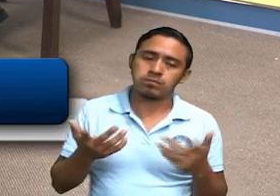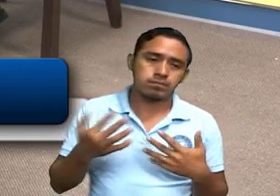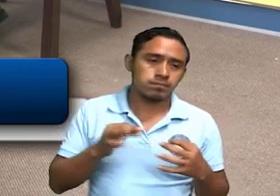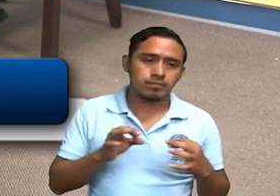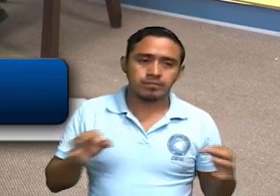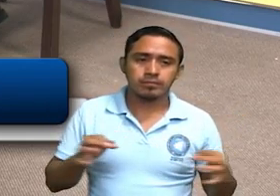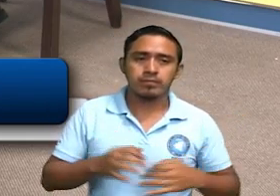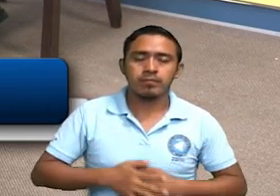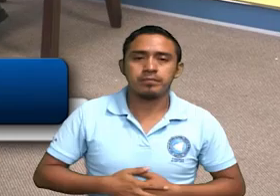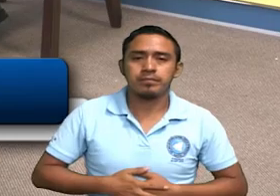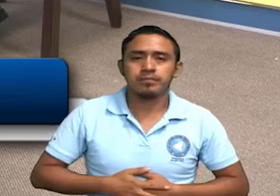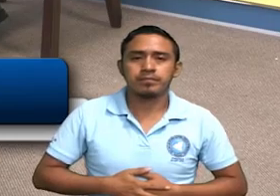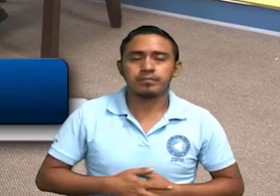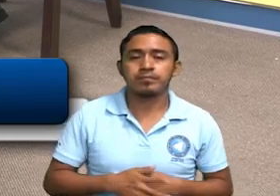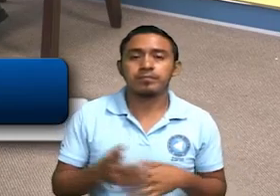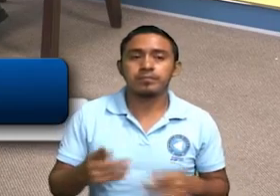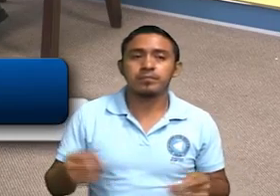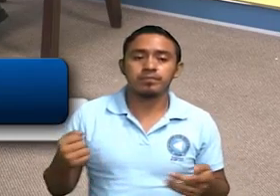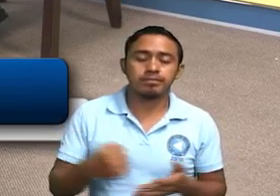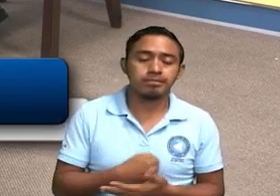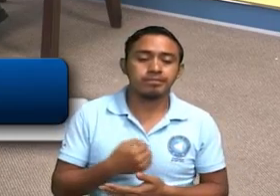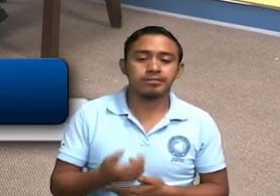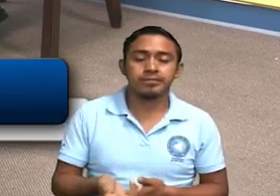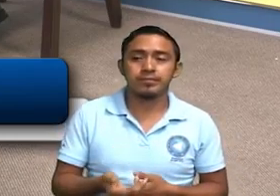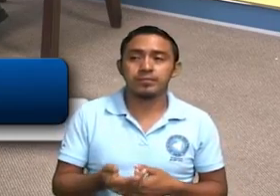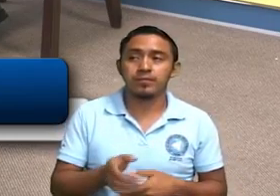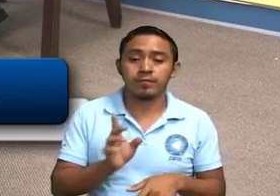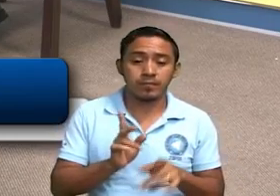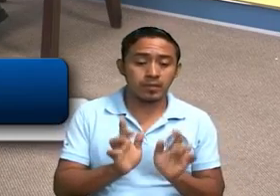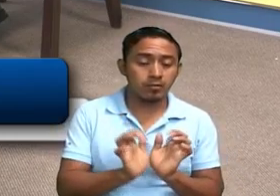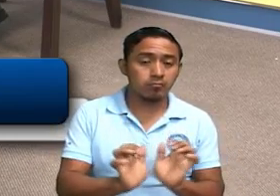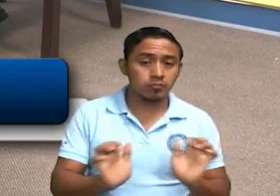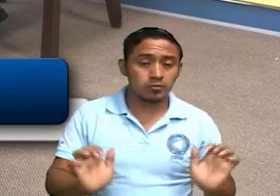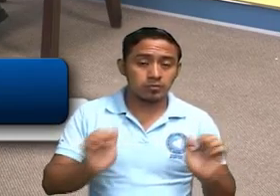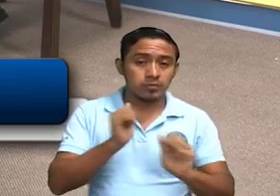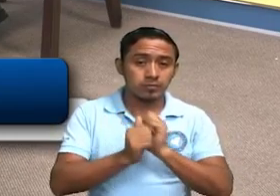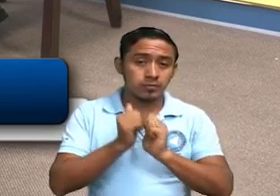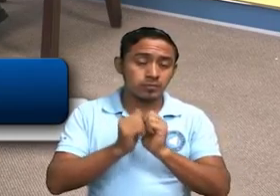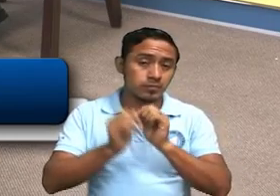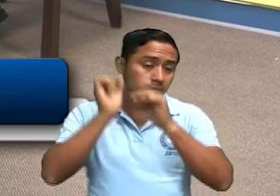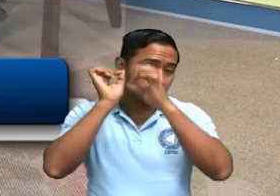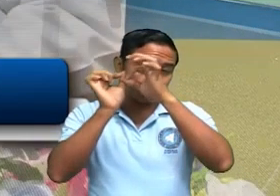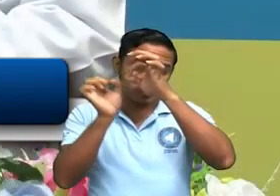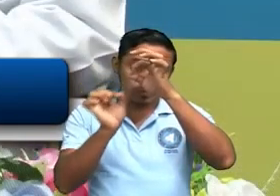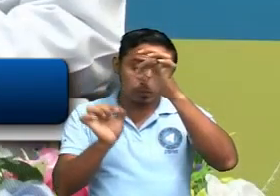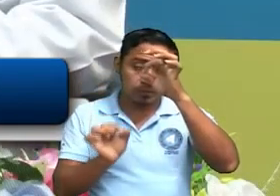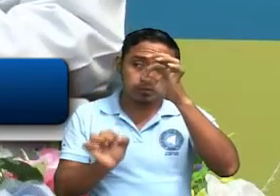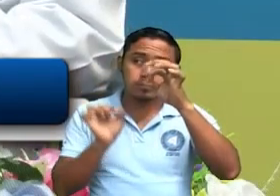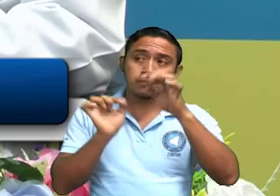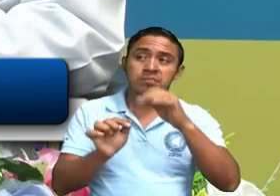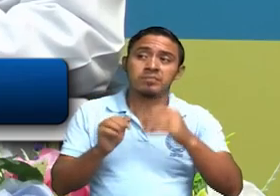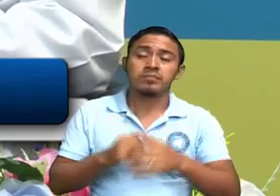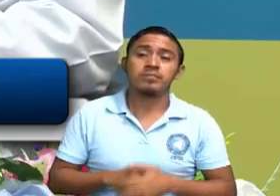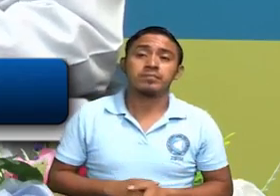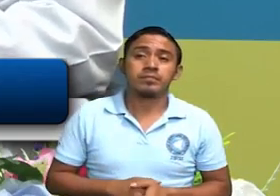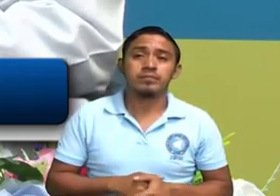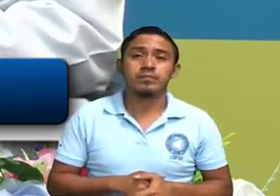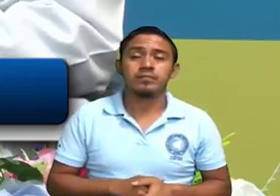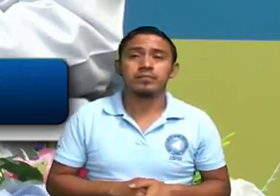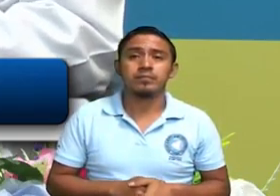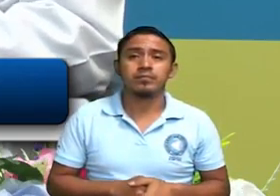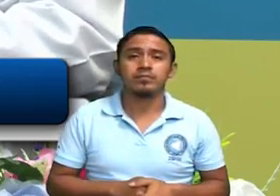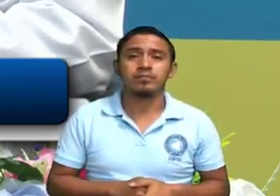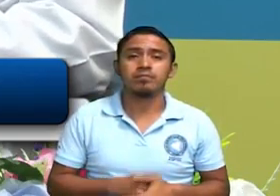irreversible. Lamentablemente, los pacientitos que tienen daños del nervio son pacientitos de que